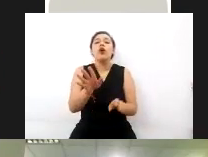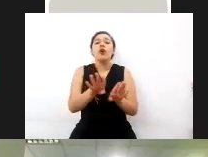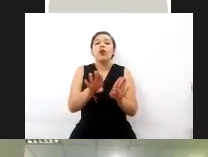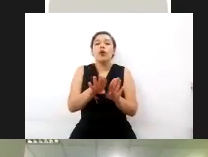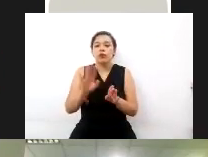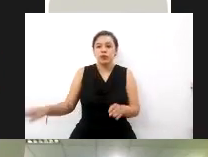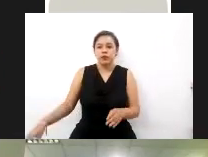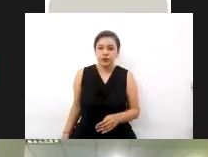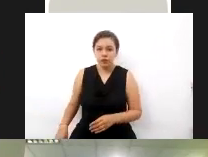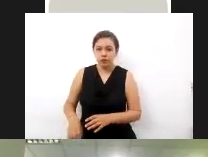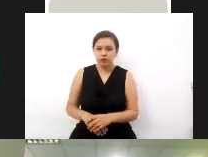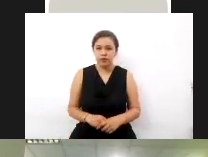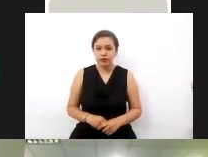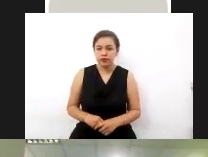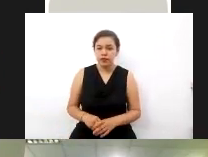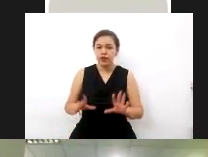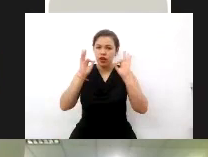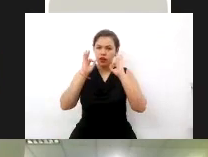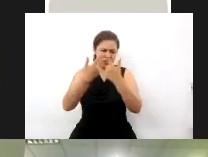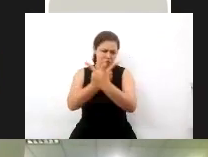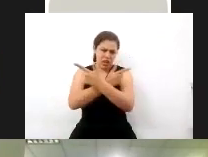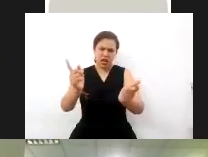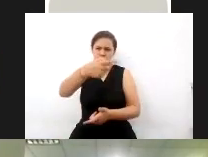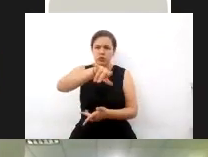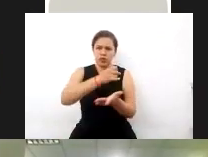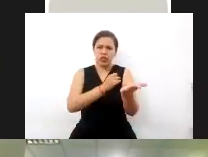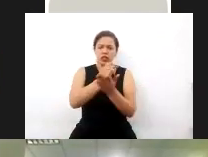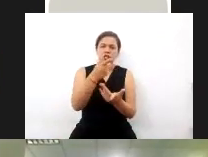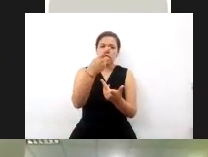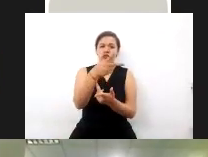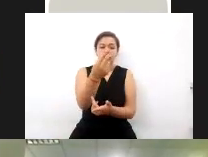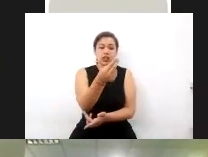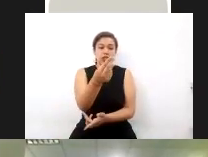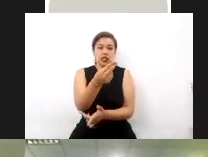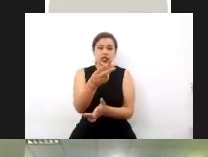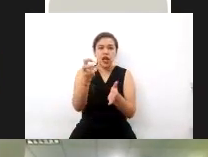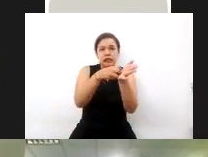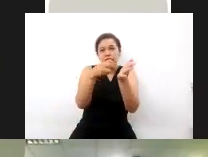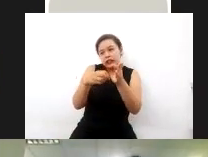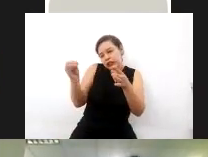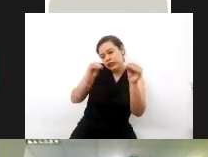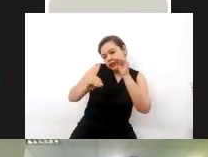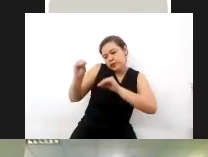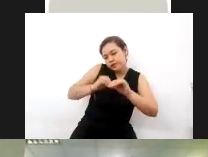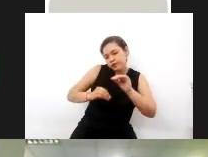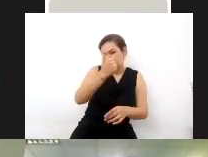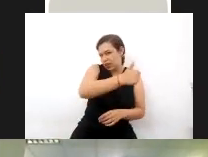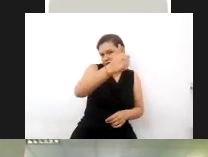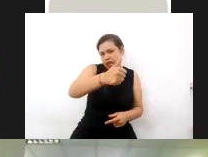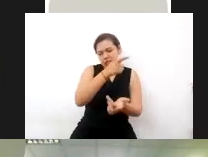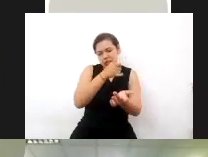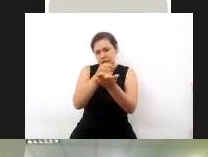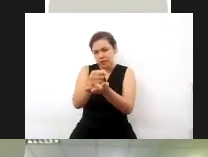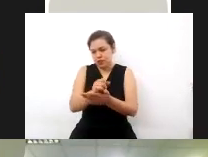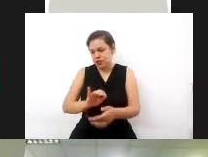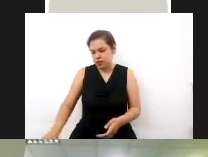de formato libre que ustedes las van a ir adecuando a sus necesidades. La otra parte que nosotros